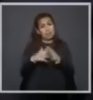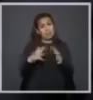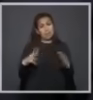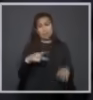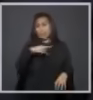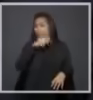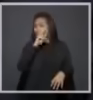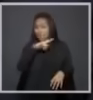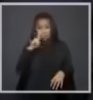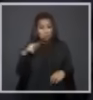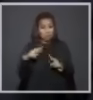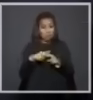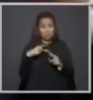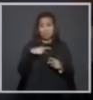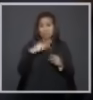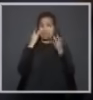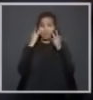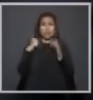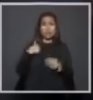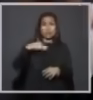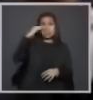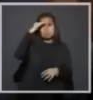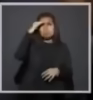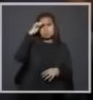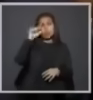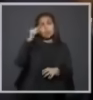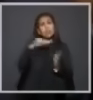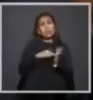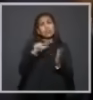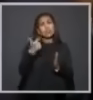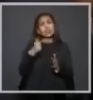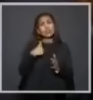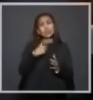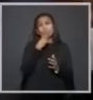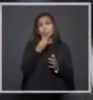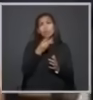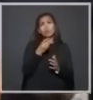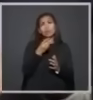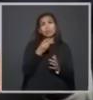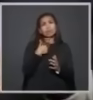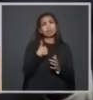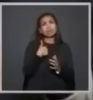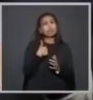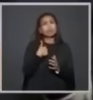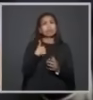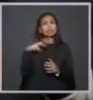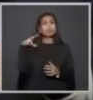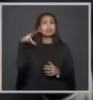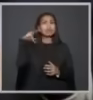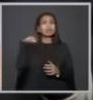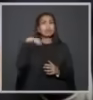vuelvo a ser candidato a nada. Lo pensé y dije, no, vamos a la tercera.